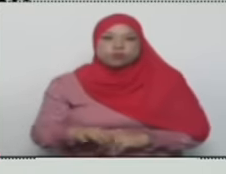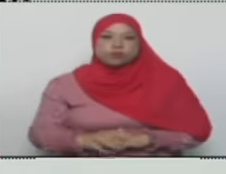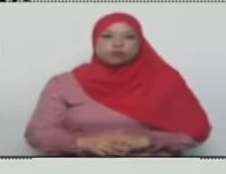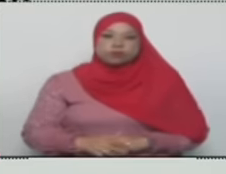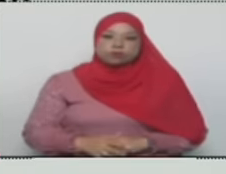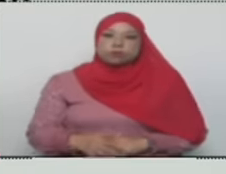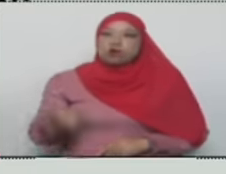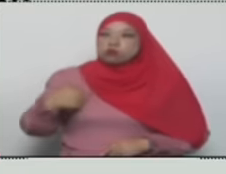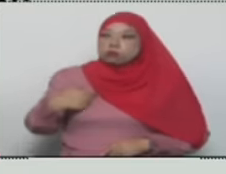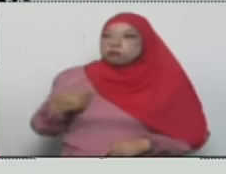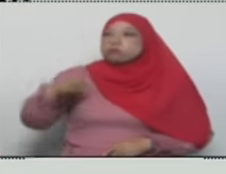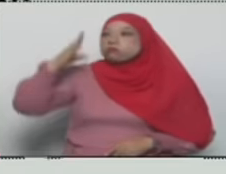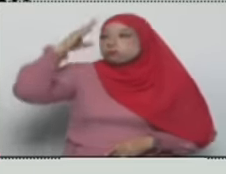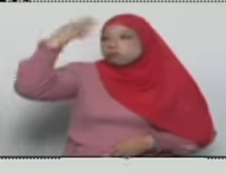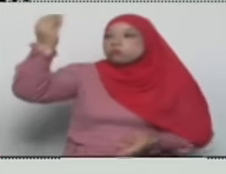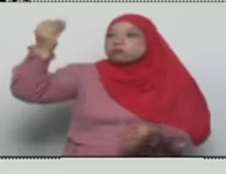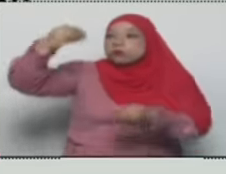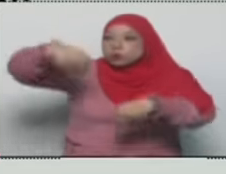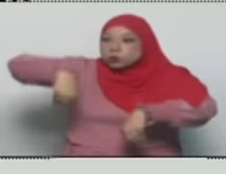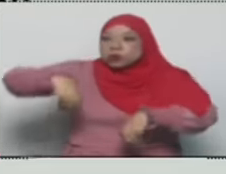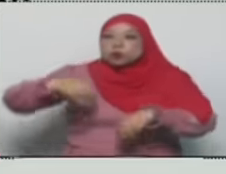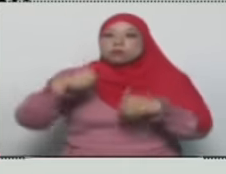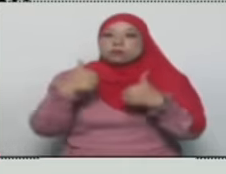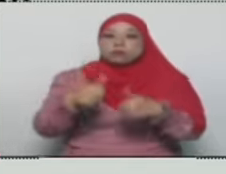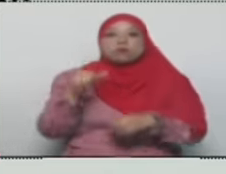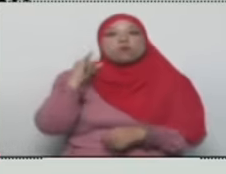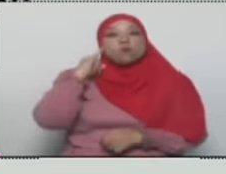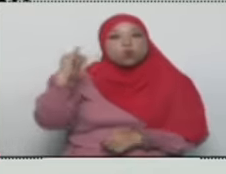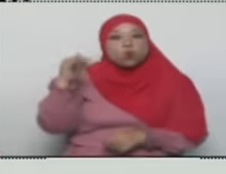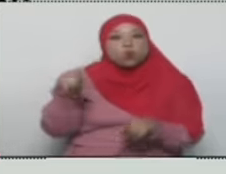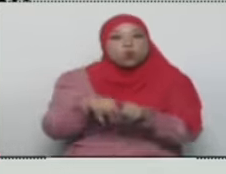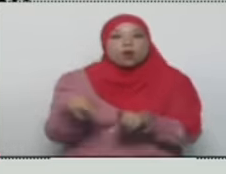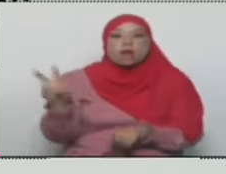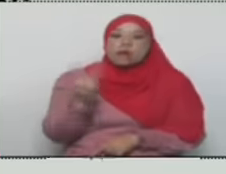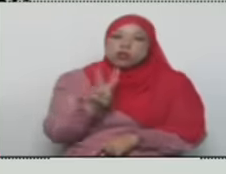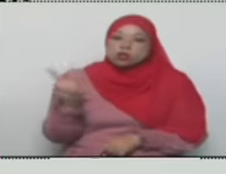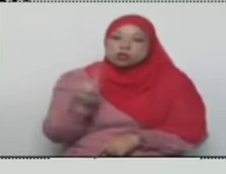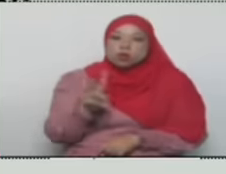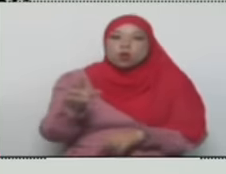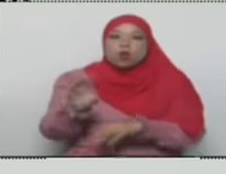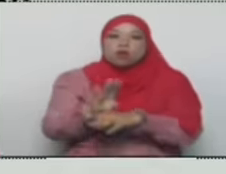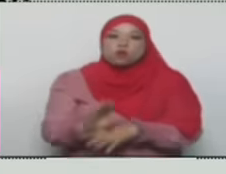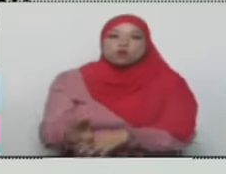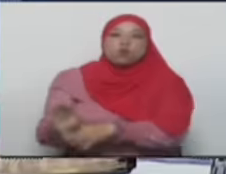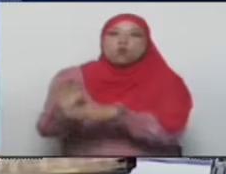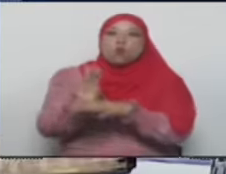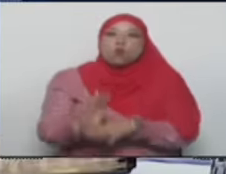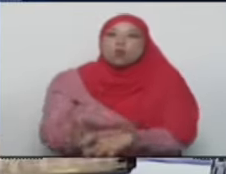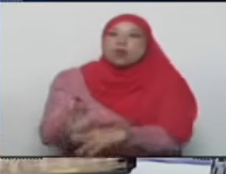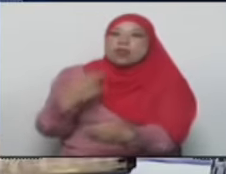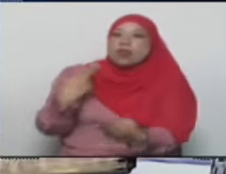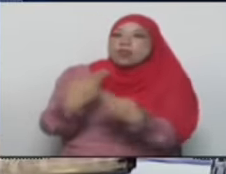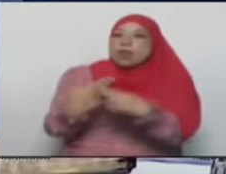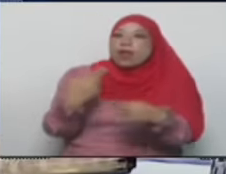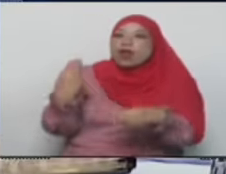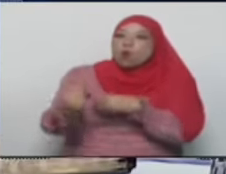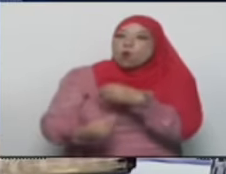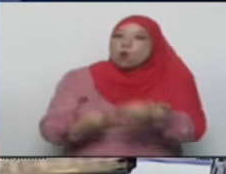acuerdo. Y creo que es una buena idea para hacerlo en Venezuela también. Hay que proteger a nuestros niños y niñas.